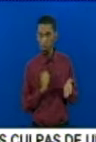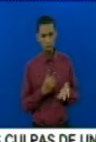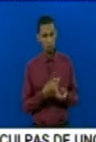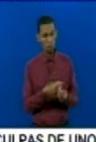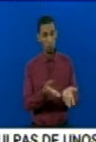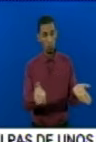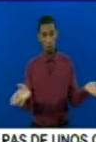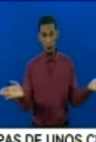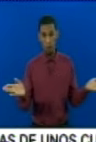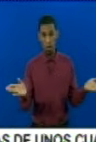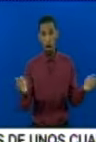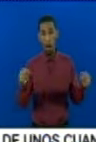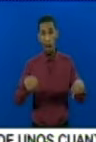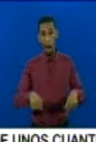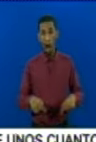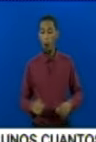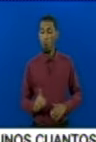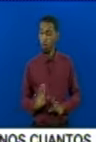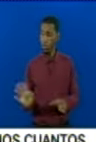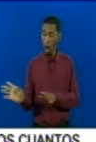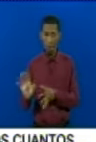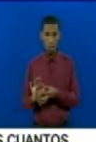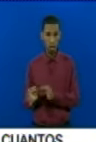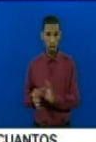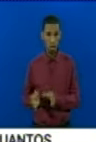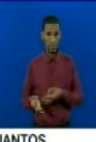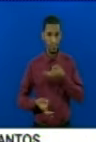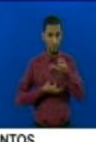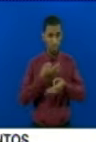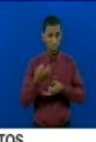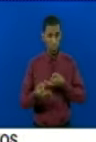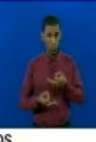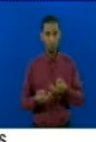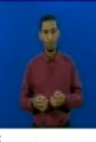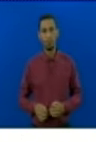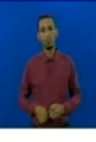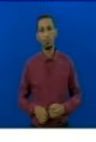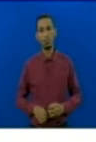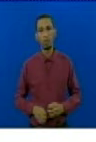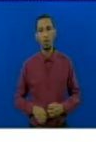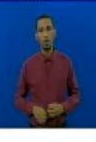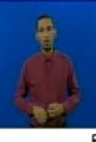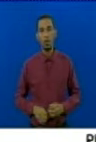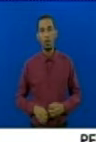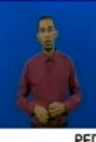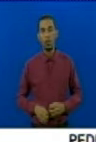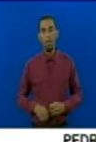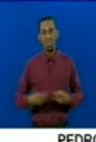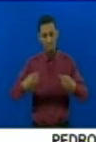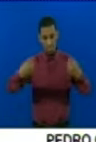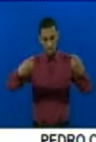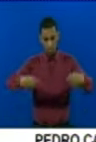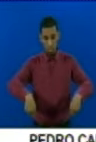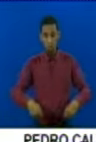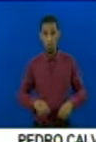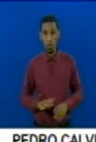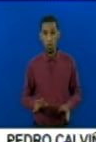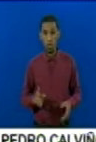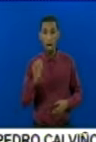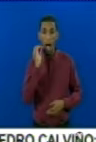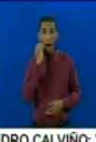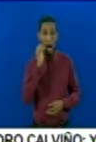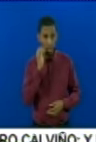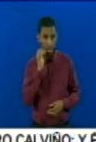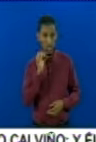distribuyendo, y que de Juan Carlos también en algún momento a estar hablando del tema, se ha decidido producir, se ha haciendo un poquito de harina,